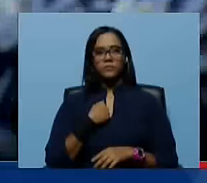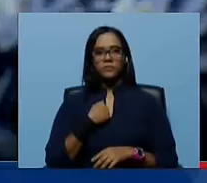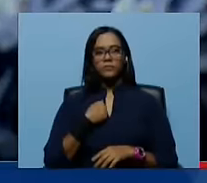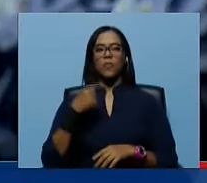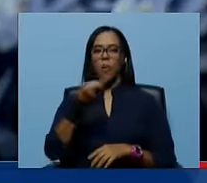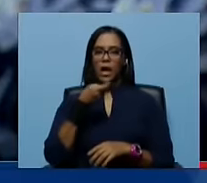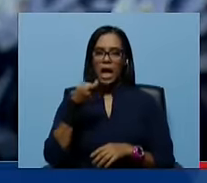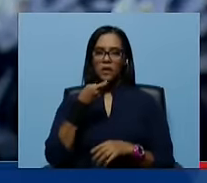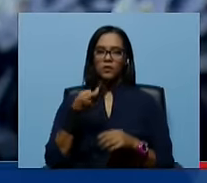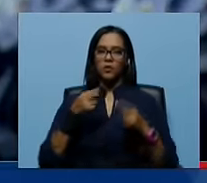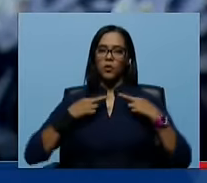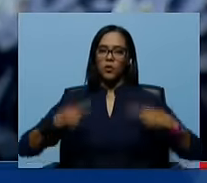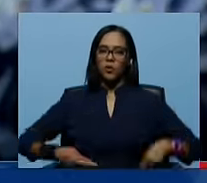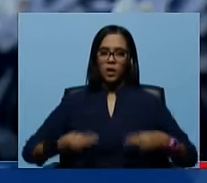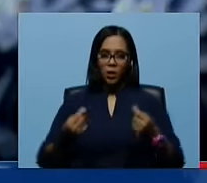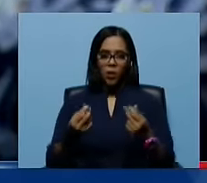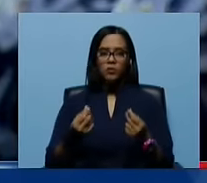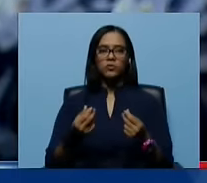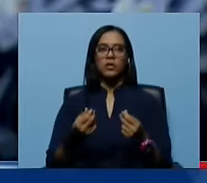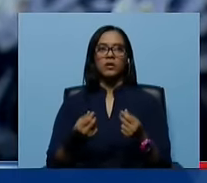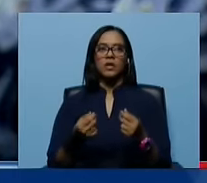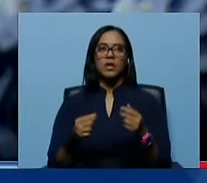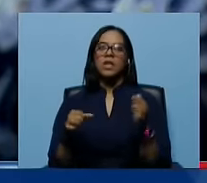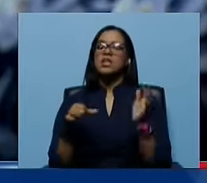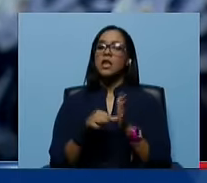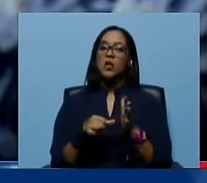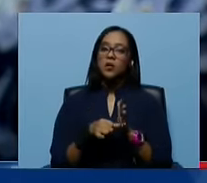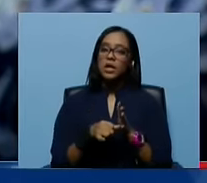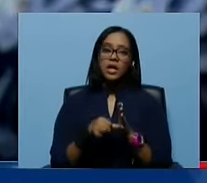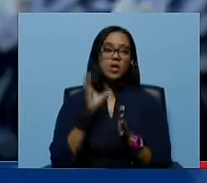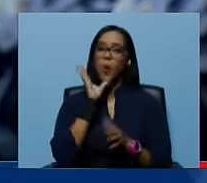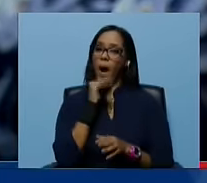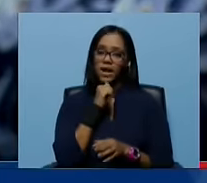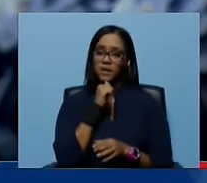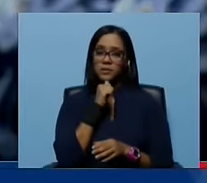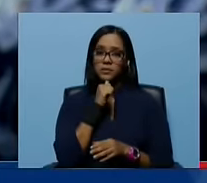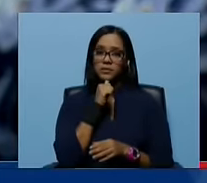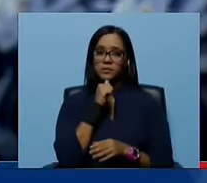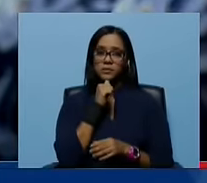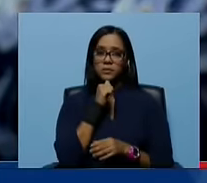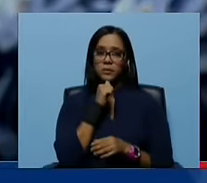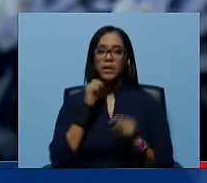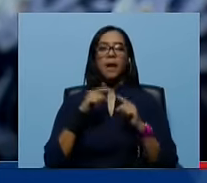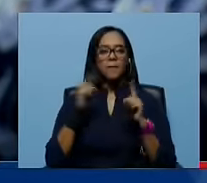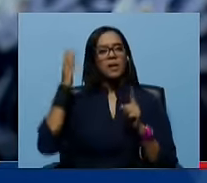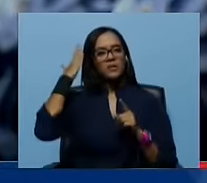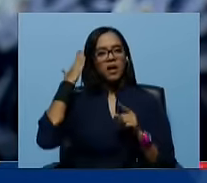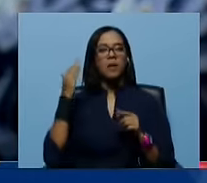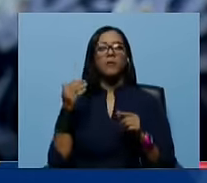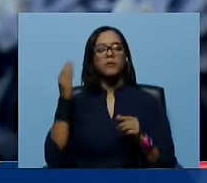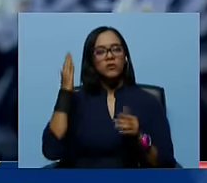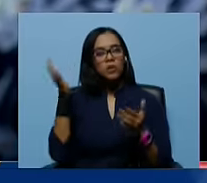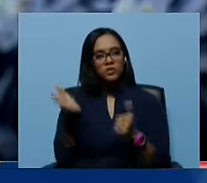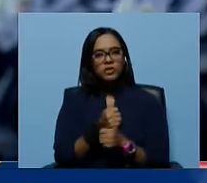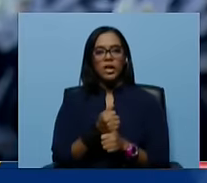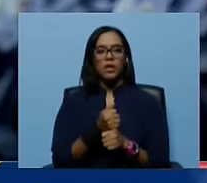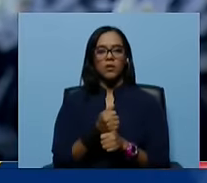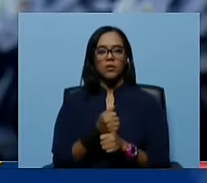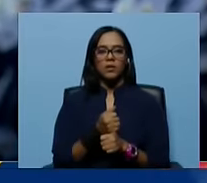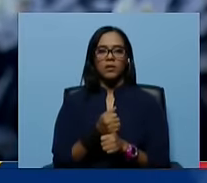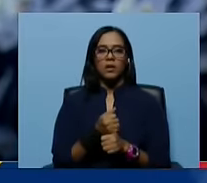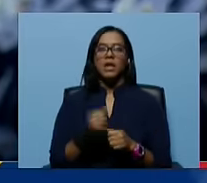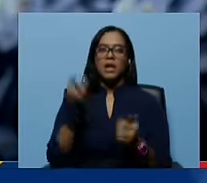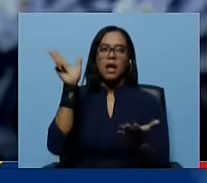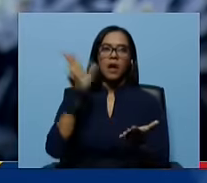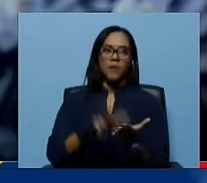buscando los recursos de donde no hay, pero sabemos conseguirlos, le ha